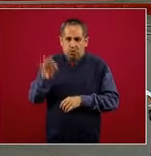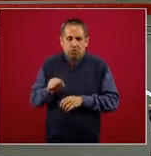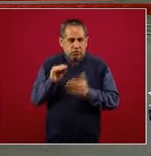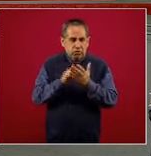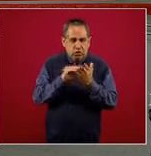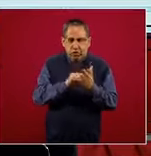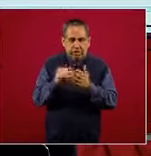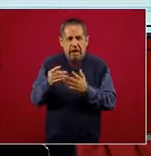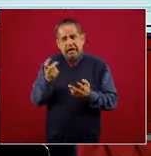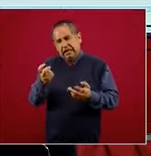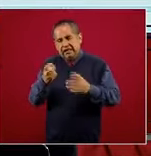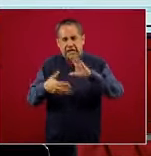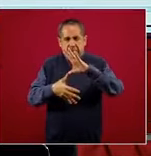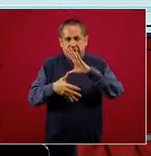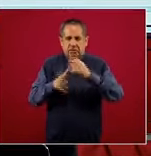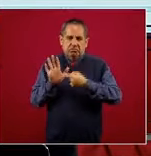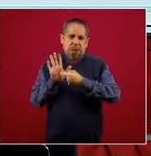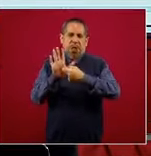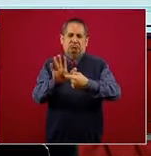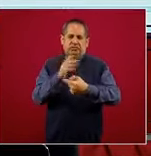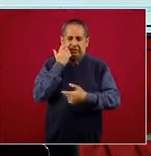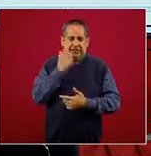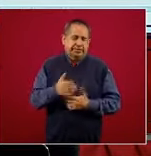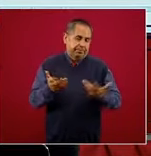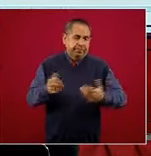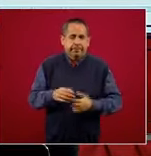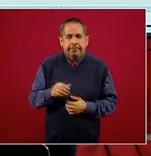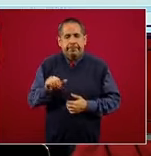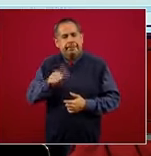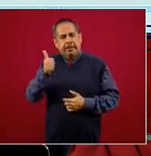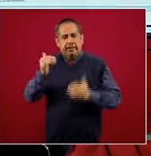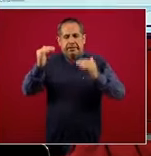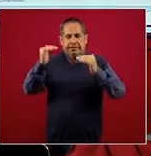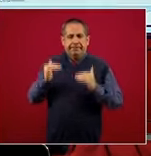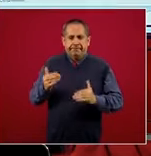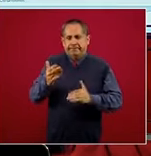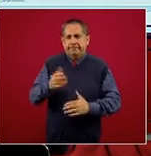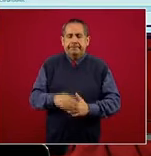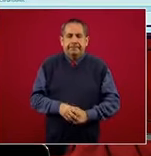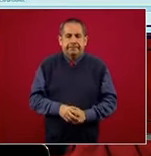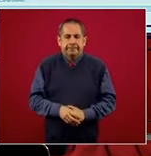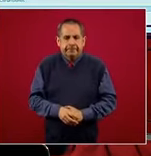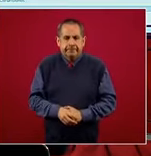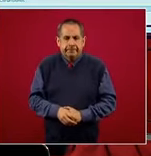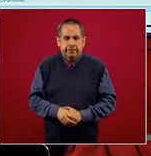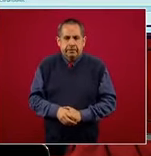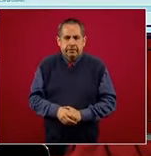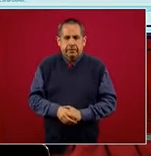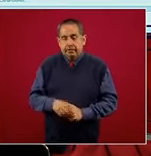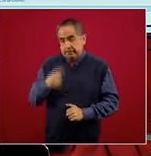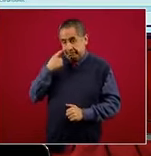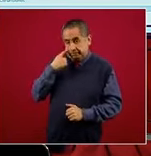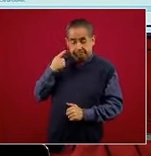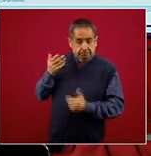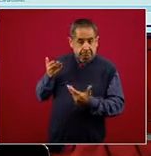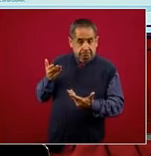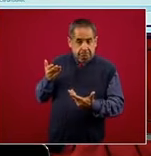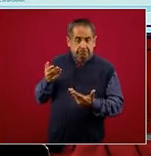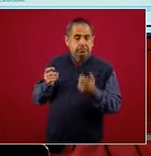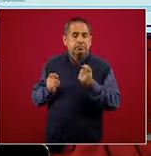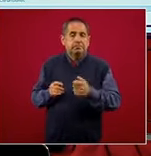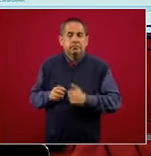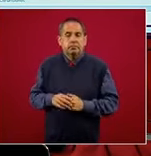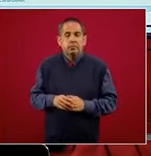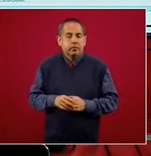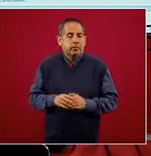que queríamos presentar el día de hoy. Veamos la siguiente diapositiva. Aquí podemos observar